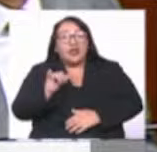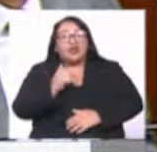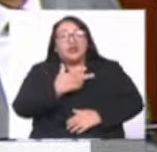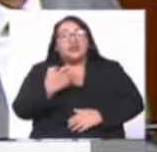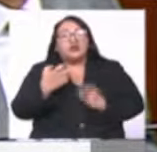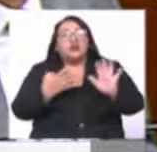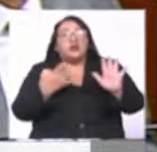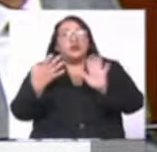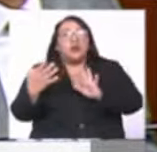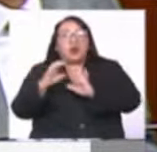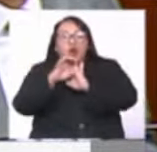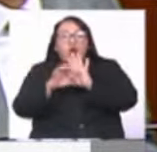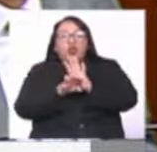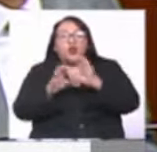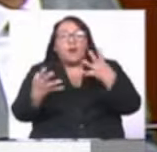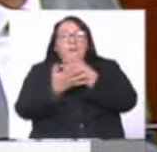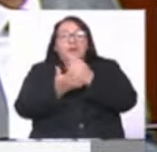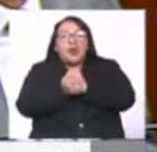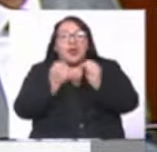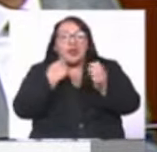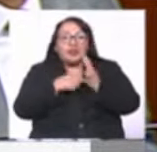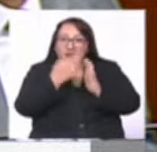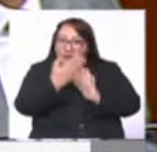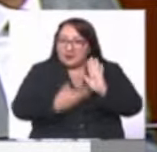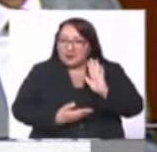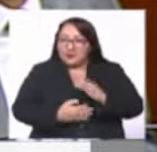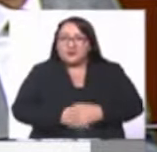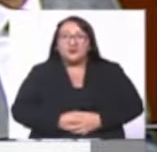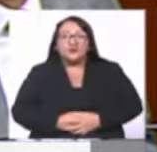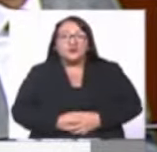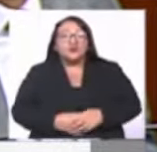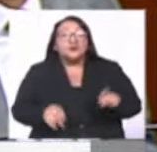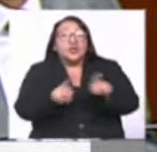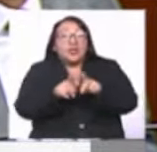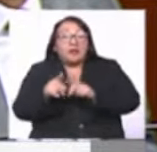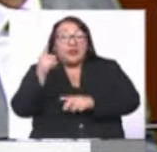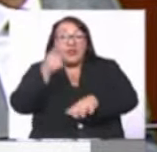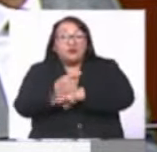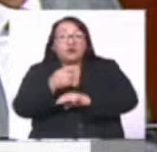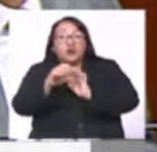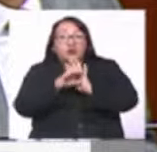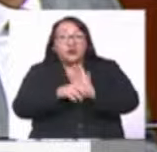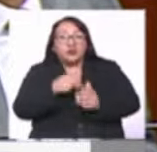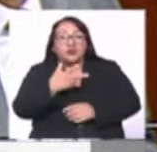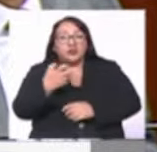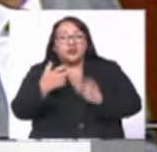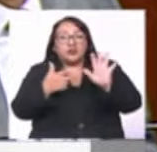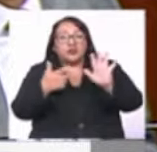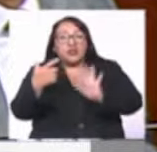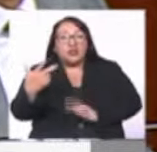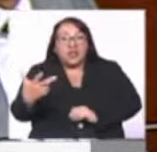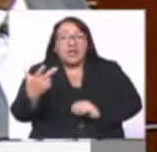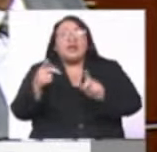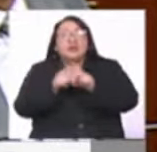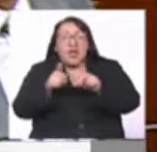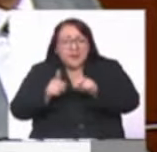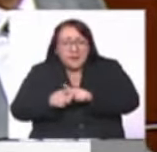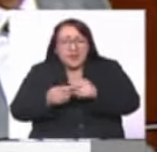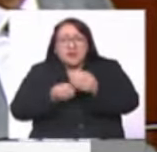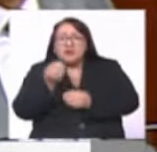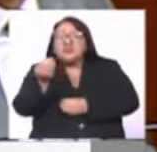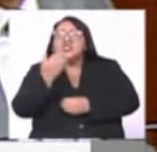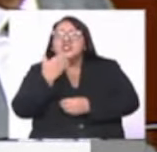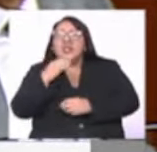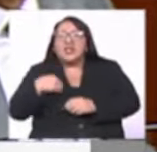399 del Código Penal respectivamente Asimismo la denuncia constitucional 373 también fue dirigida contra la